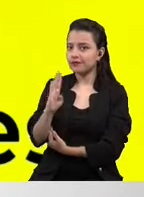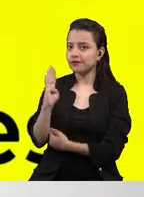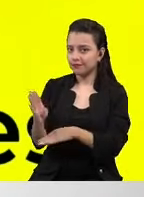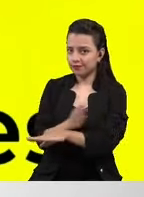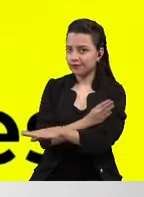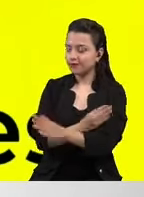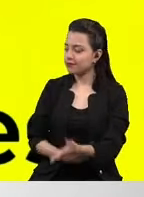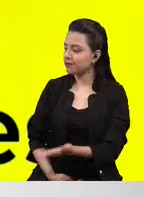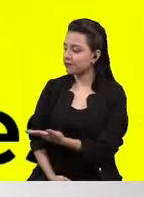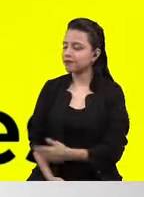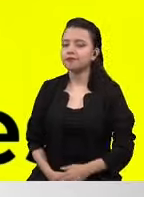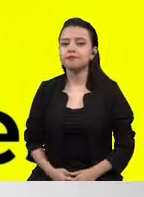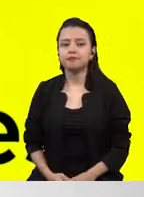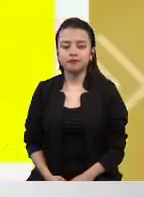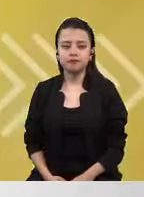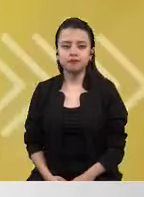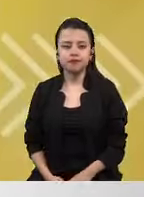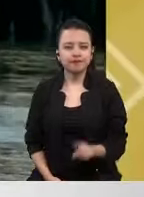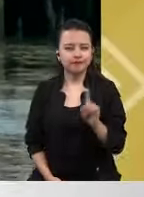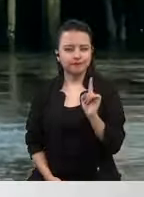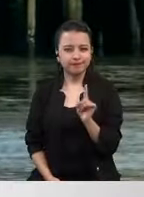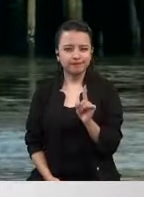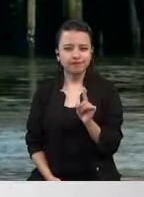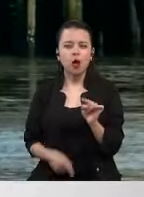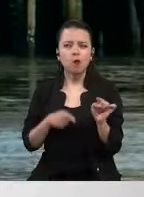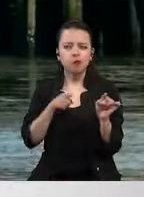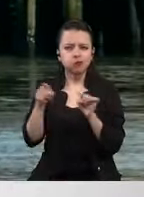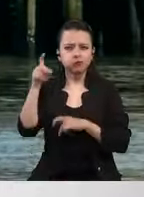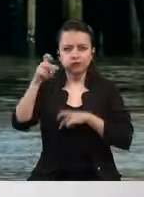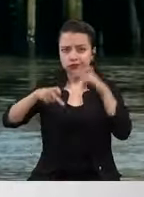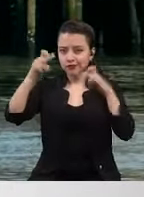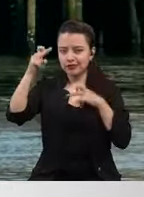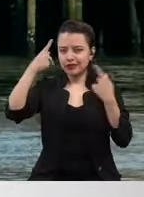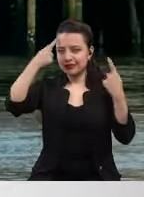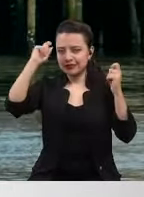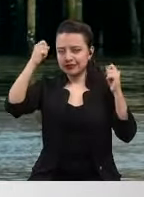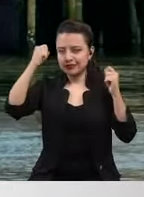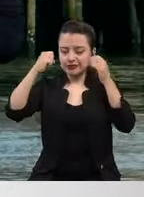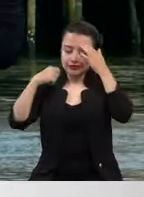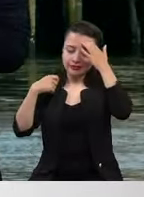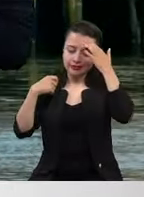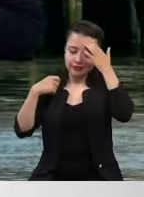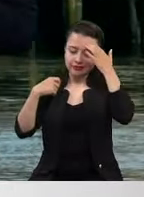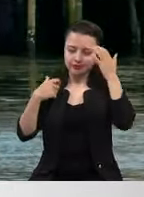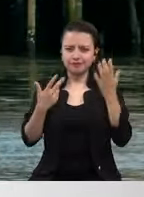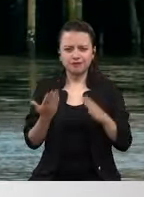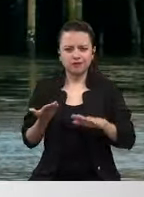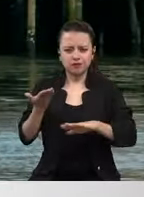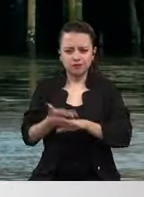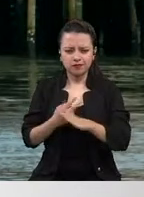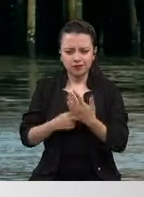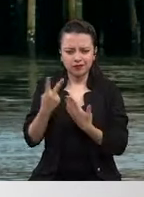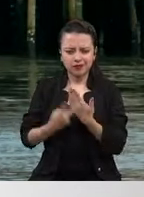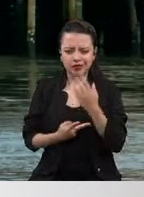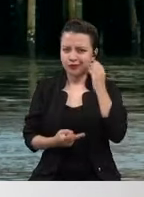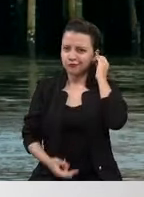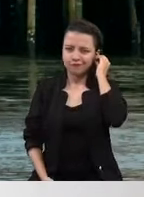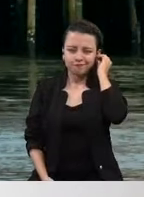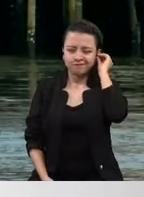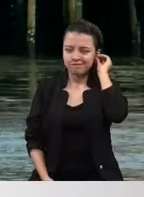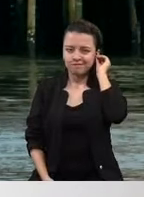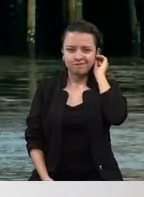billones de pesos pero hay varios economistas que están muy preocupados por este proyecto de ley dicen que no